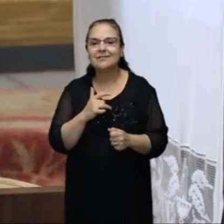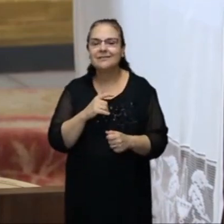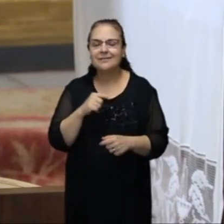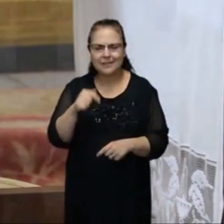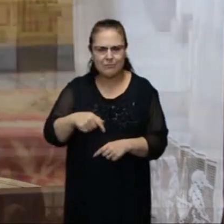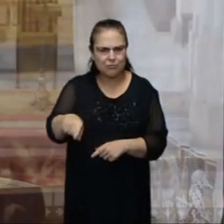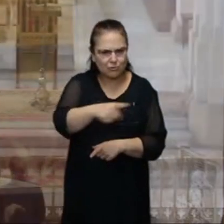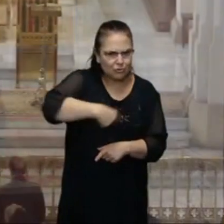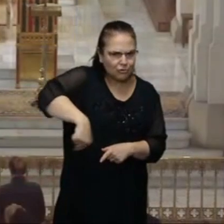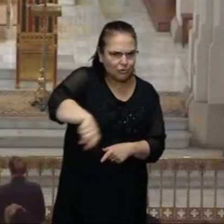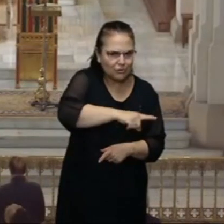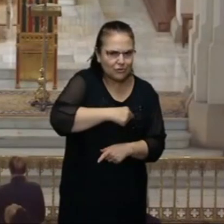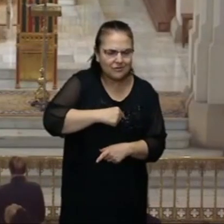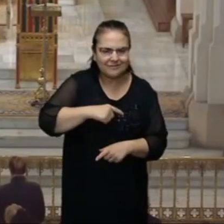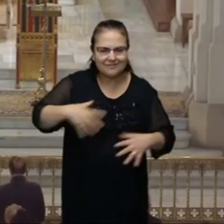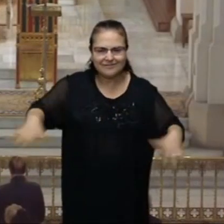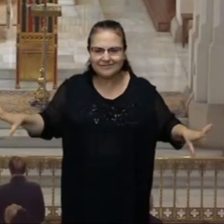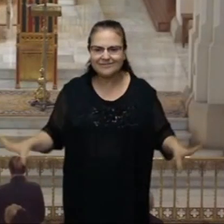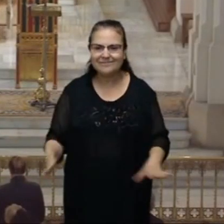de vosotros.